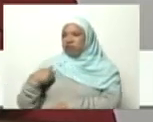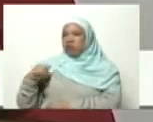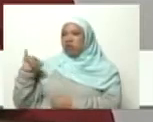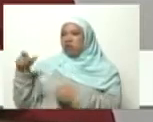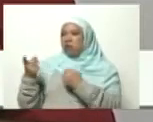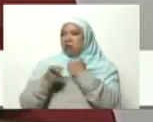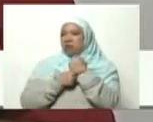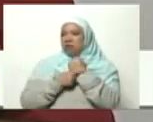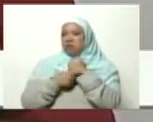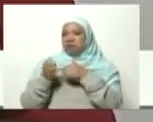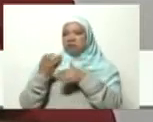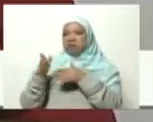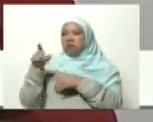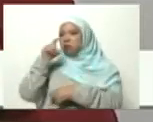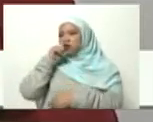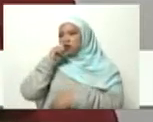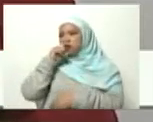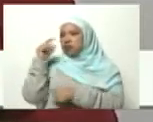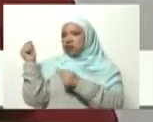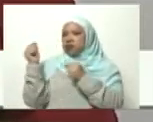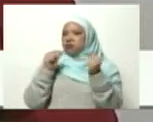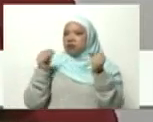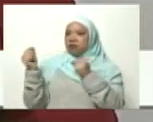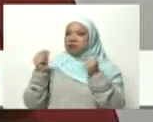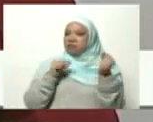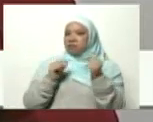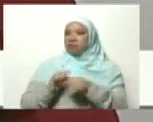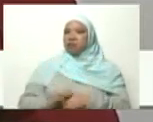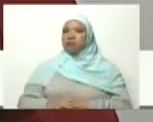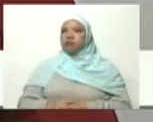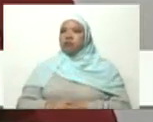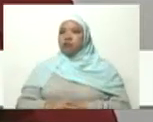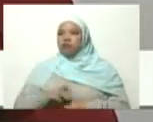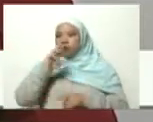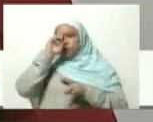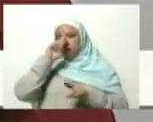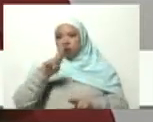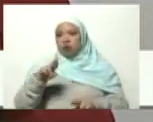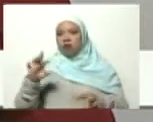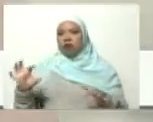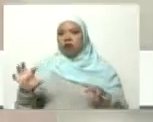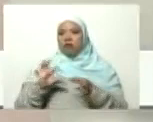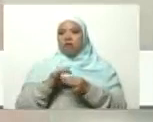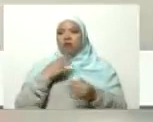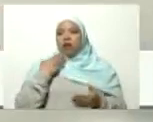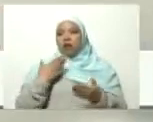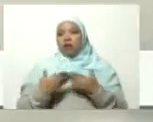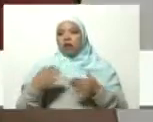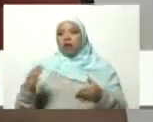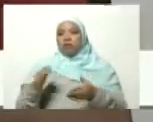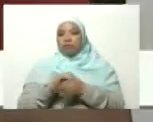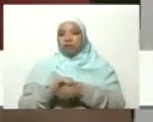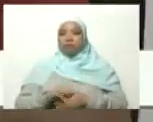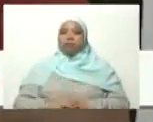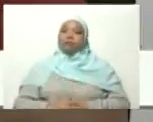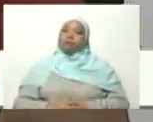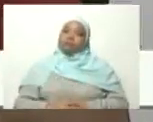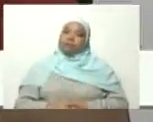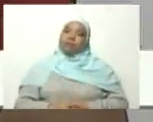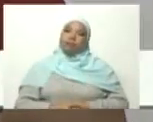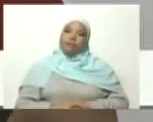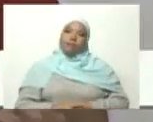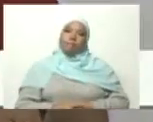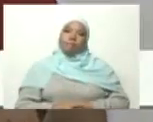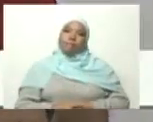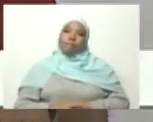Y seguiremos dialogando con todo el que quiera dialogar. Respeto mutuo, es lo único que pedimos. Gracias, compañera Andrea.